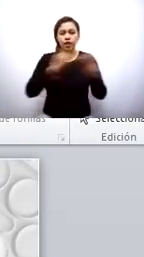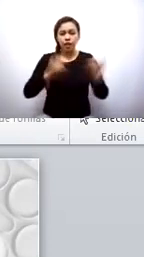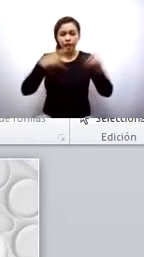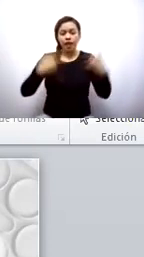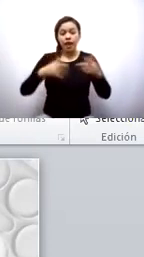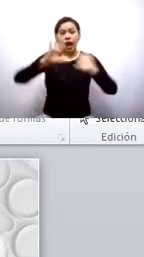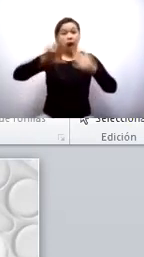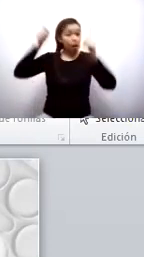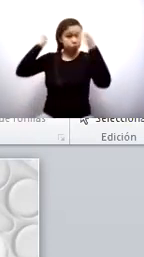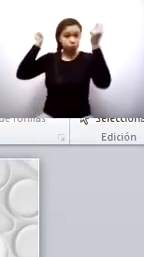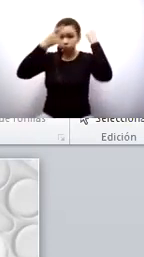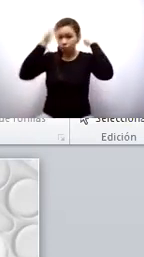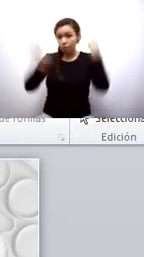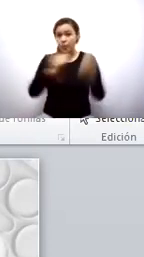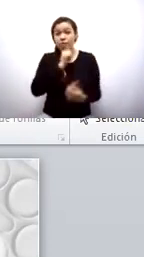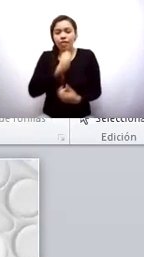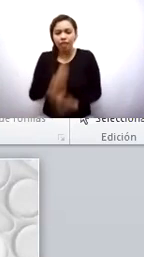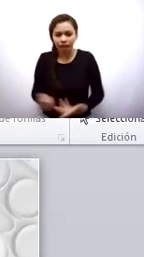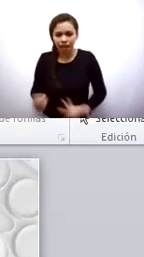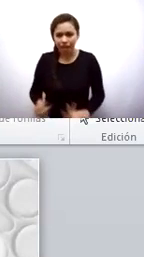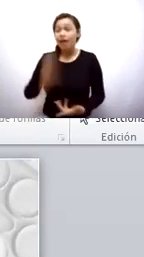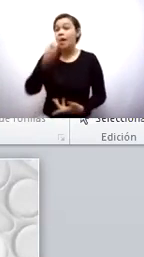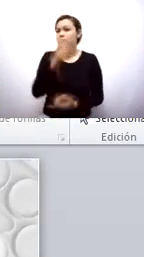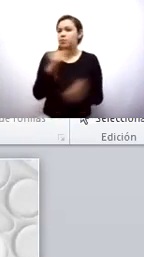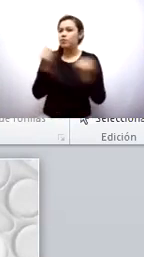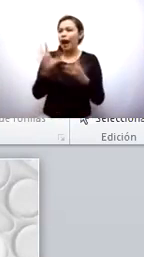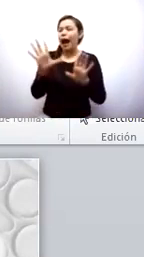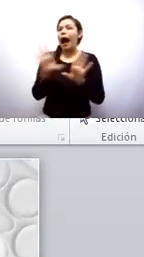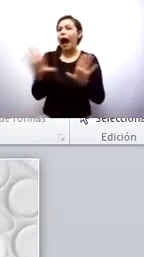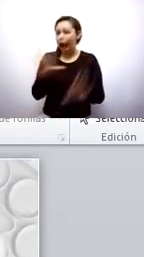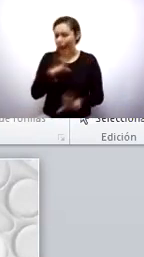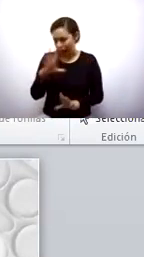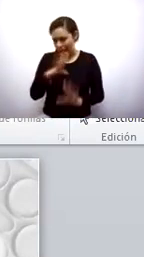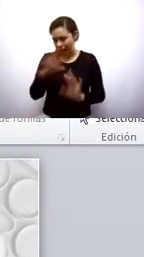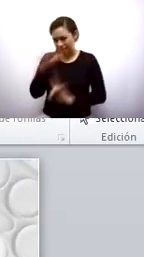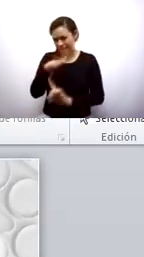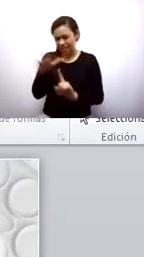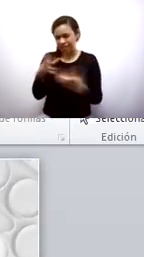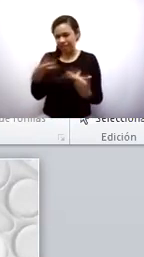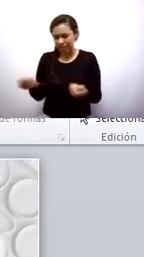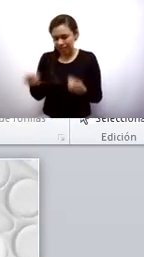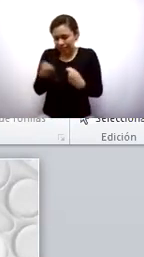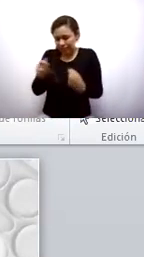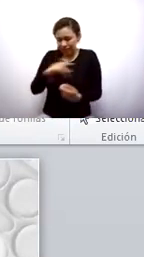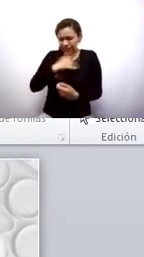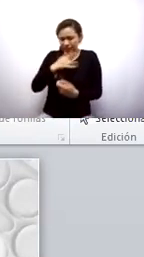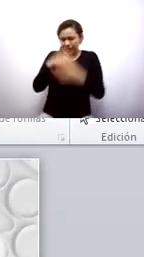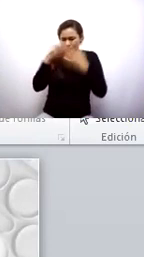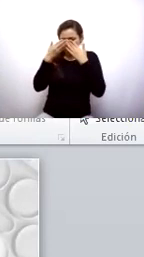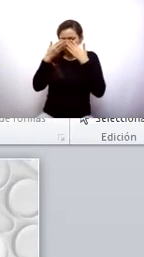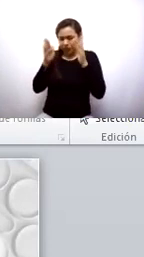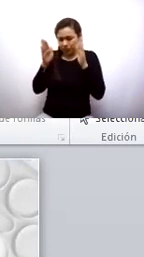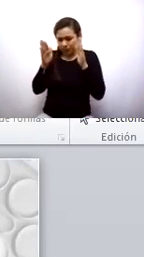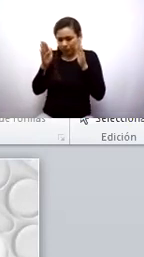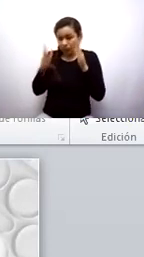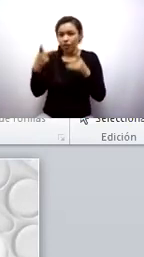plantel. Y de alguna manera eso también tiene un impacto muy importante en cómo ellos están percibiendo no solo el desarrollo de